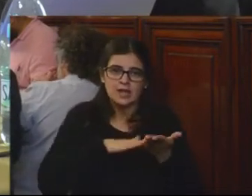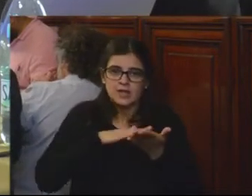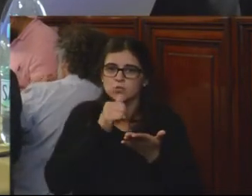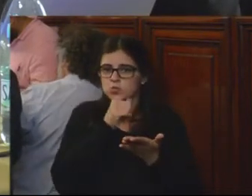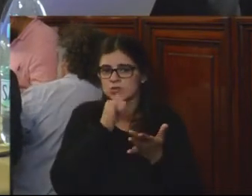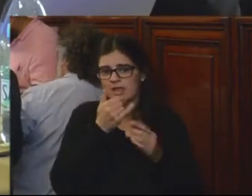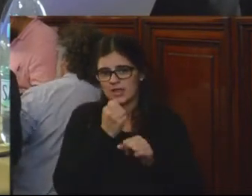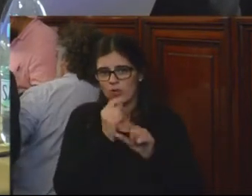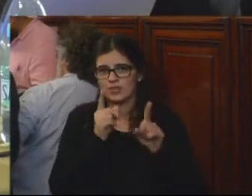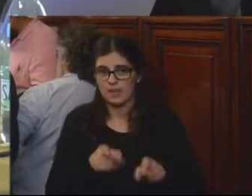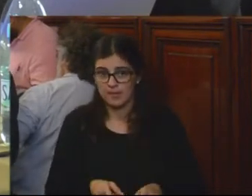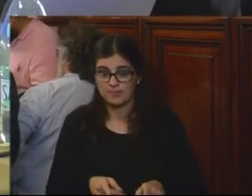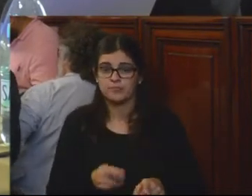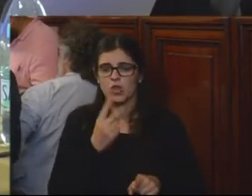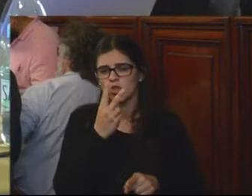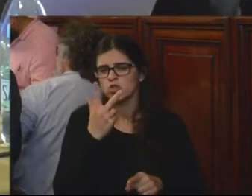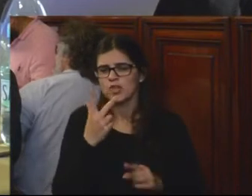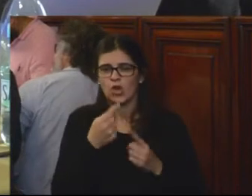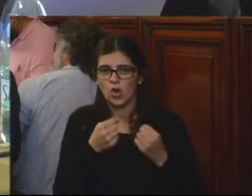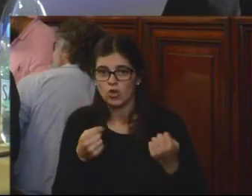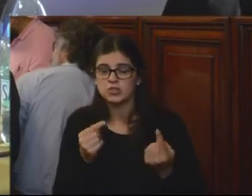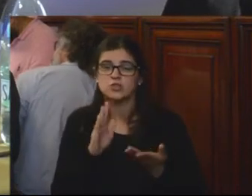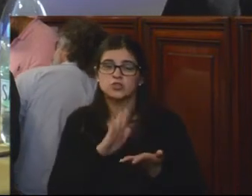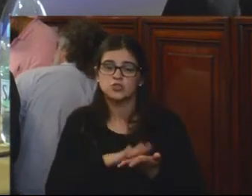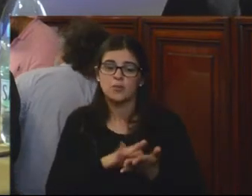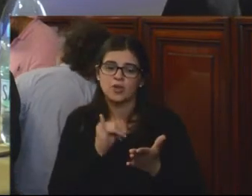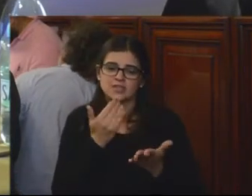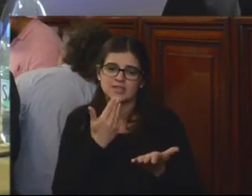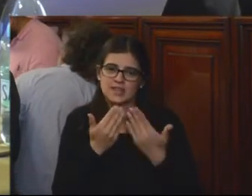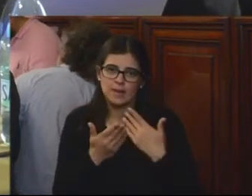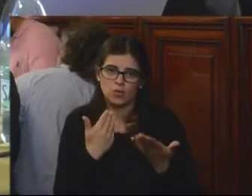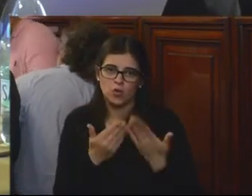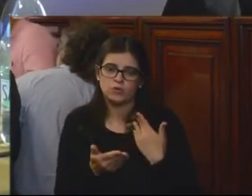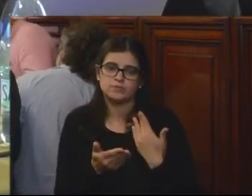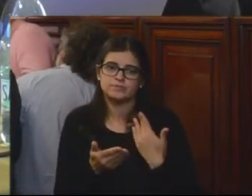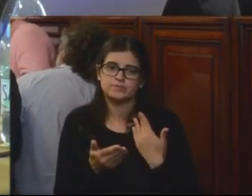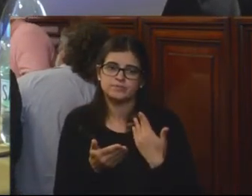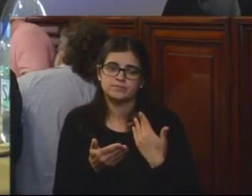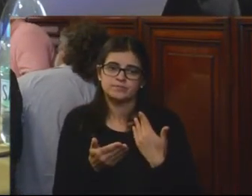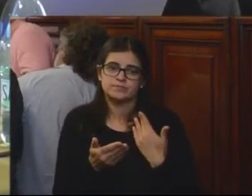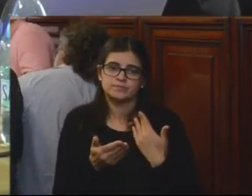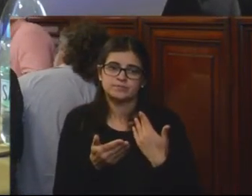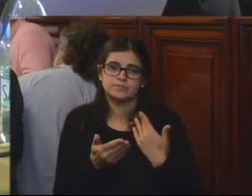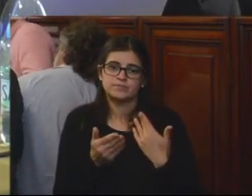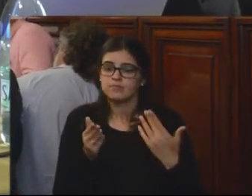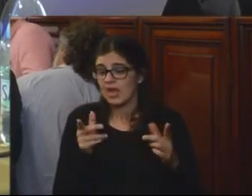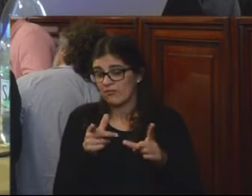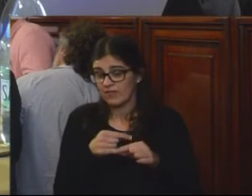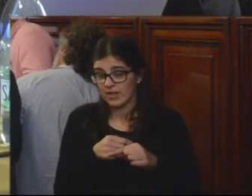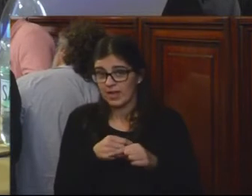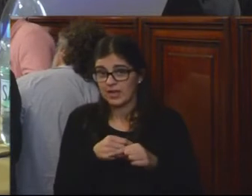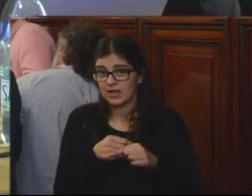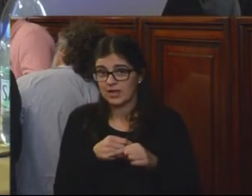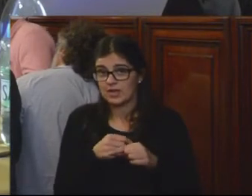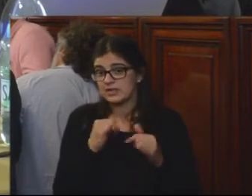también dos o tres cuestiones vinculadas a lo que se habló sobre el final y le